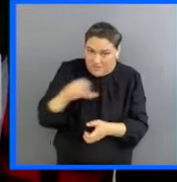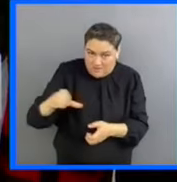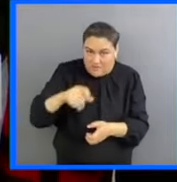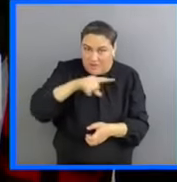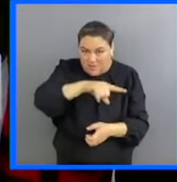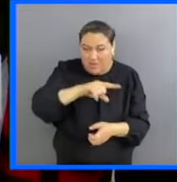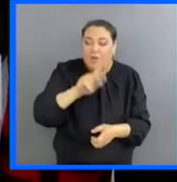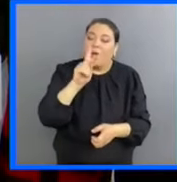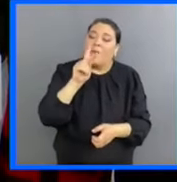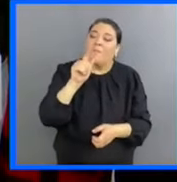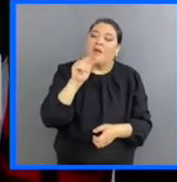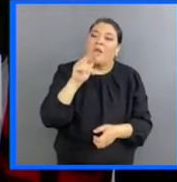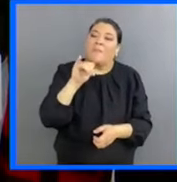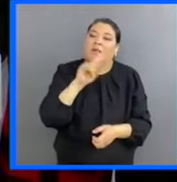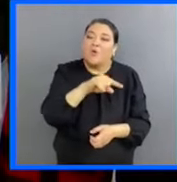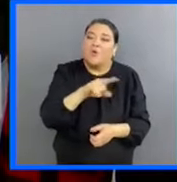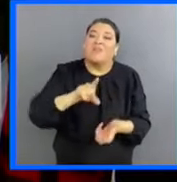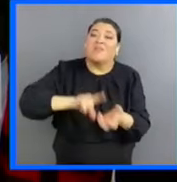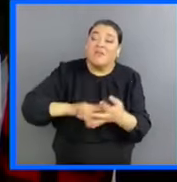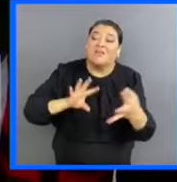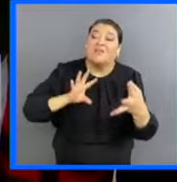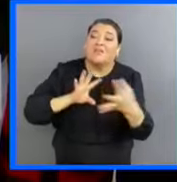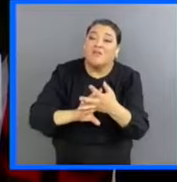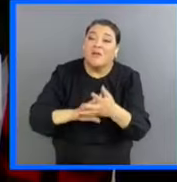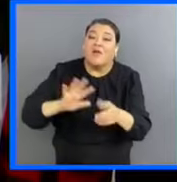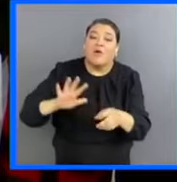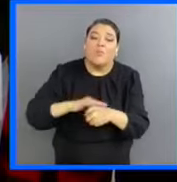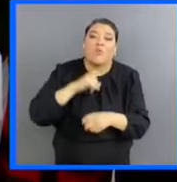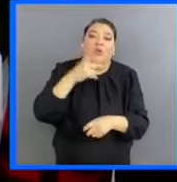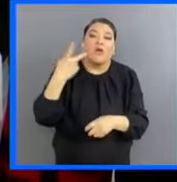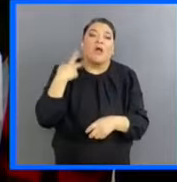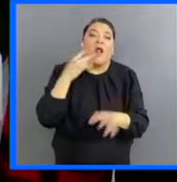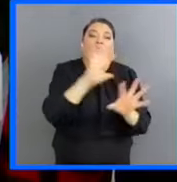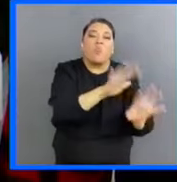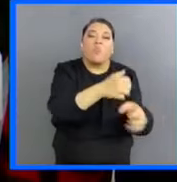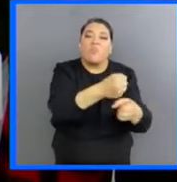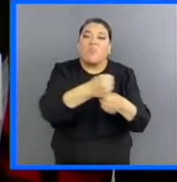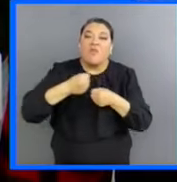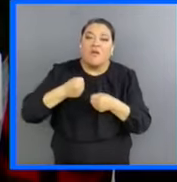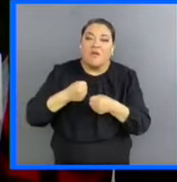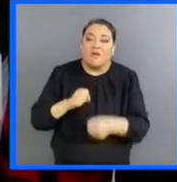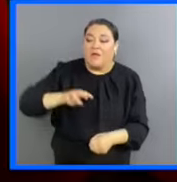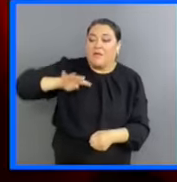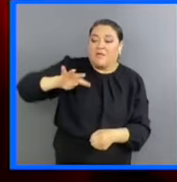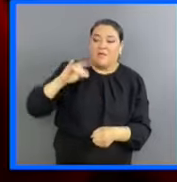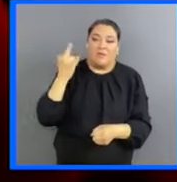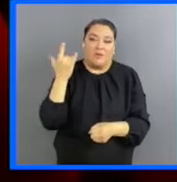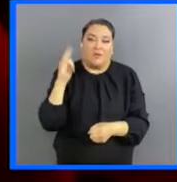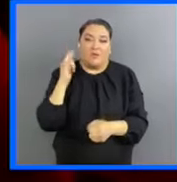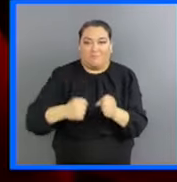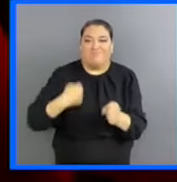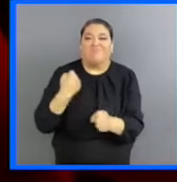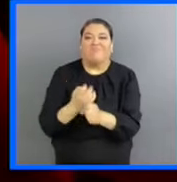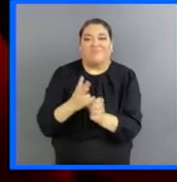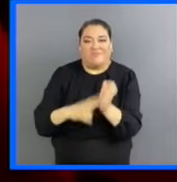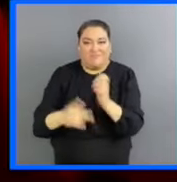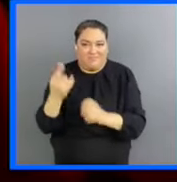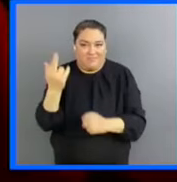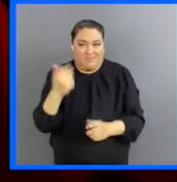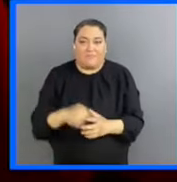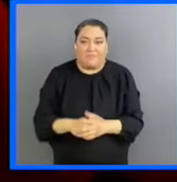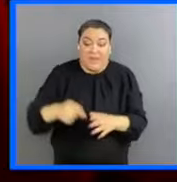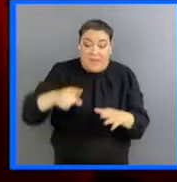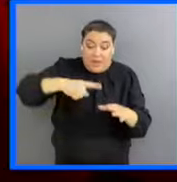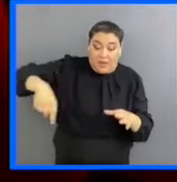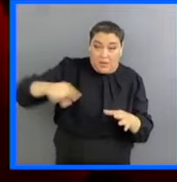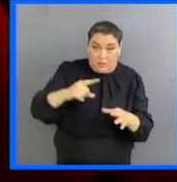se encuentra preso por motivos políticos desde el 19 de julio de este año. Los normalistas entregaron un